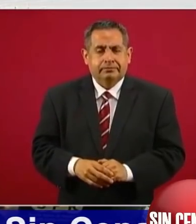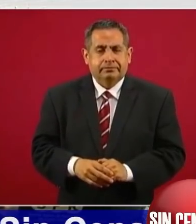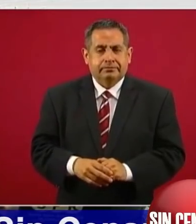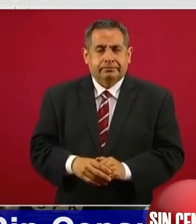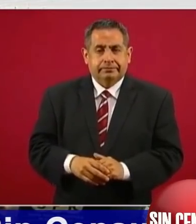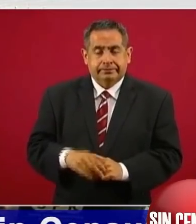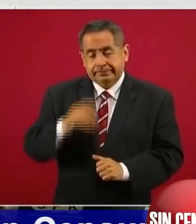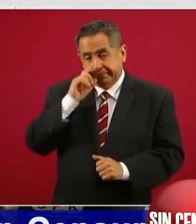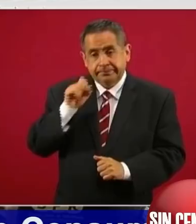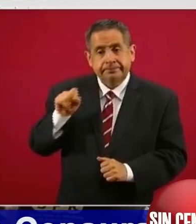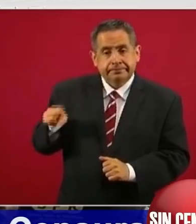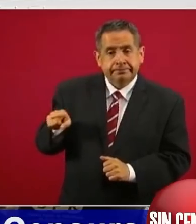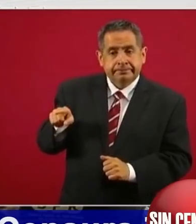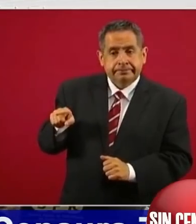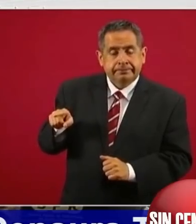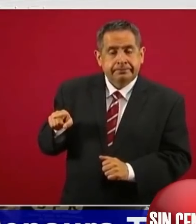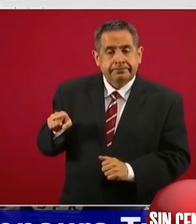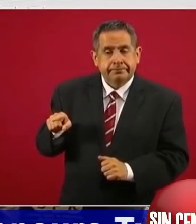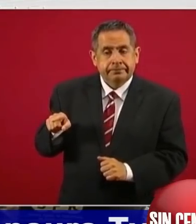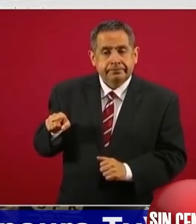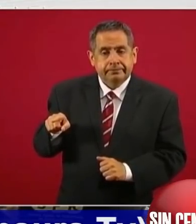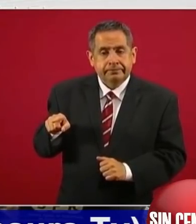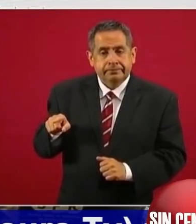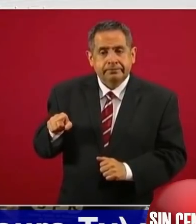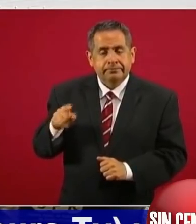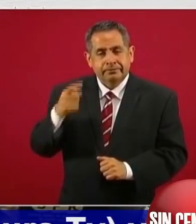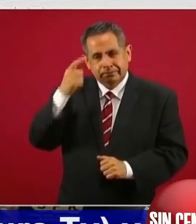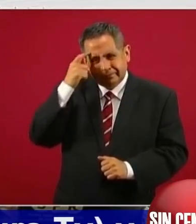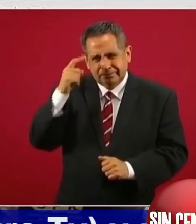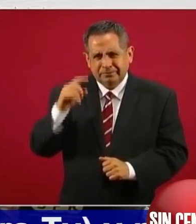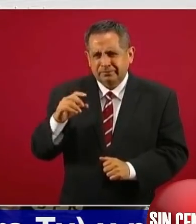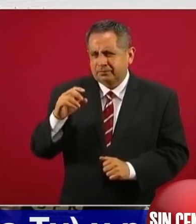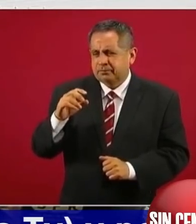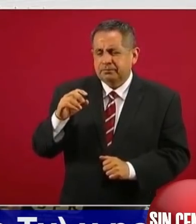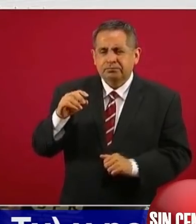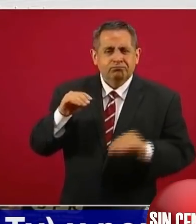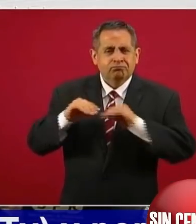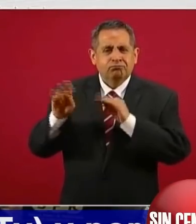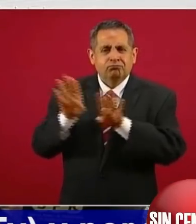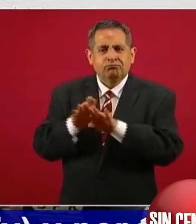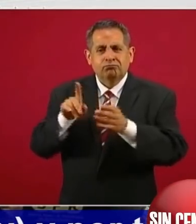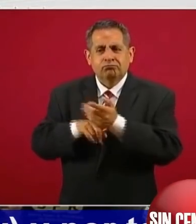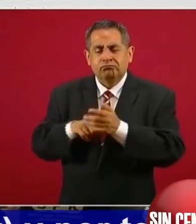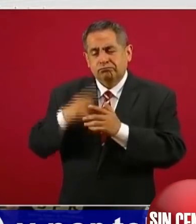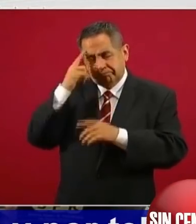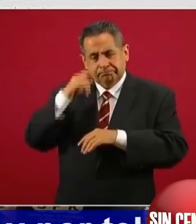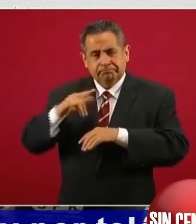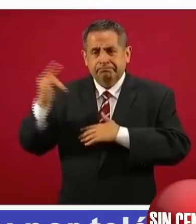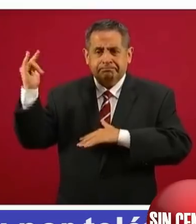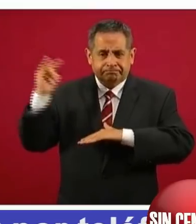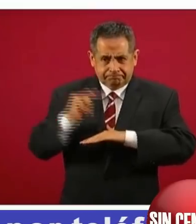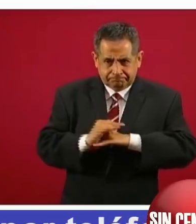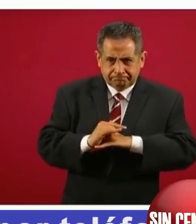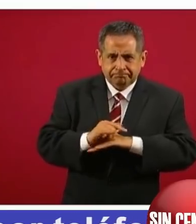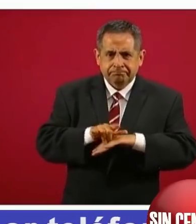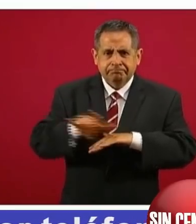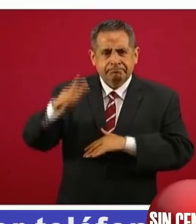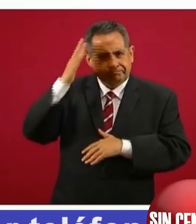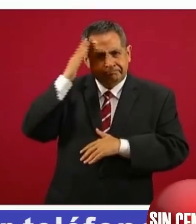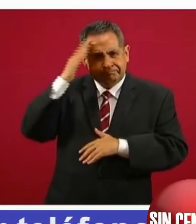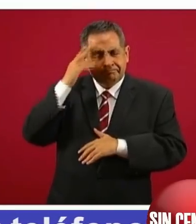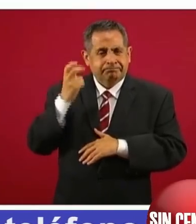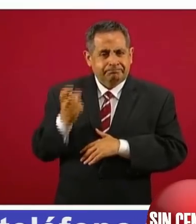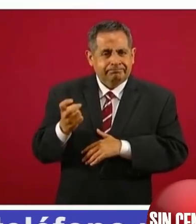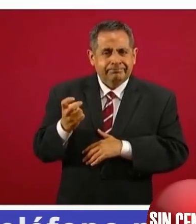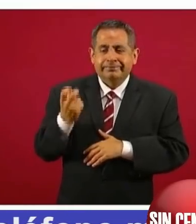Aquí tienen ustedes lo que son el CONOPS, el concepto operacional con sus rutas de acceso principales a lo que es